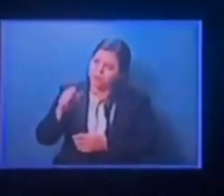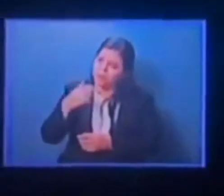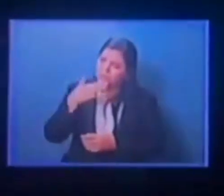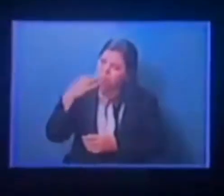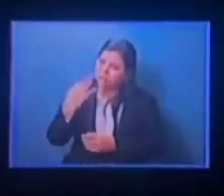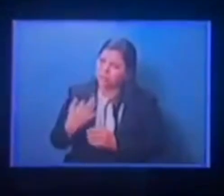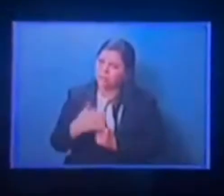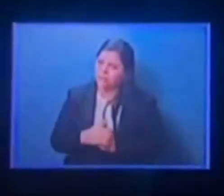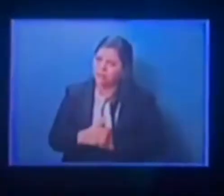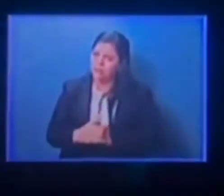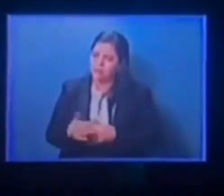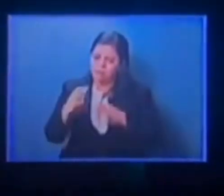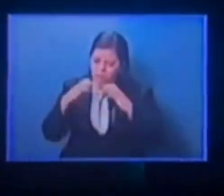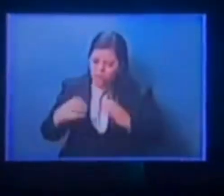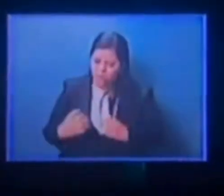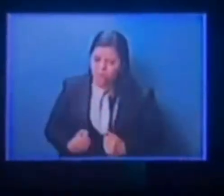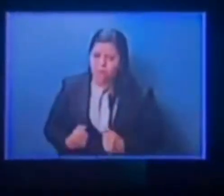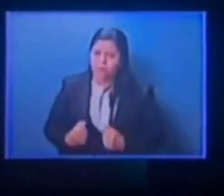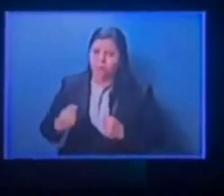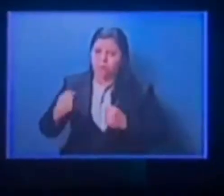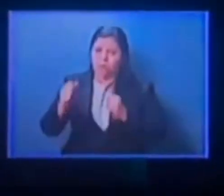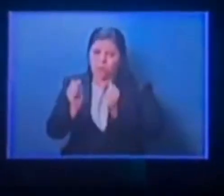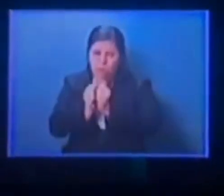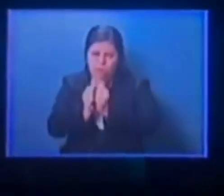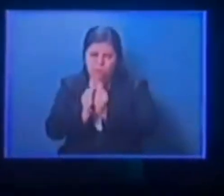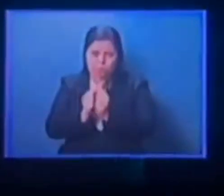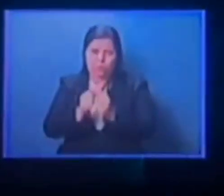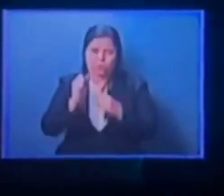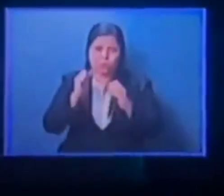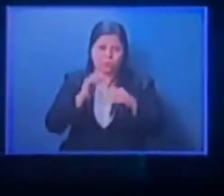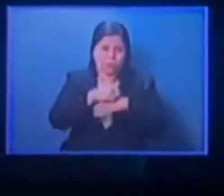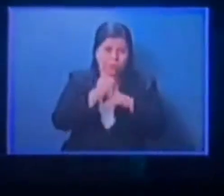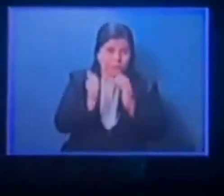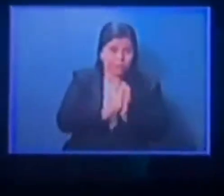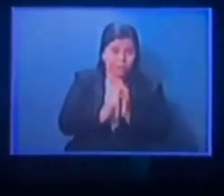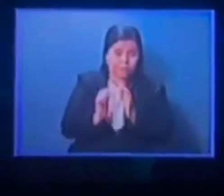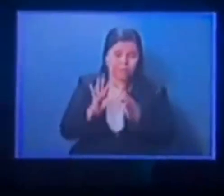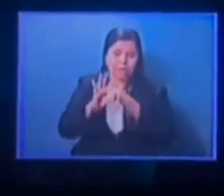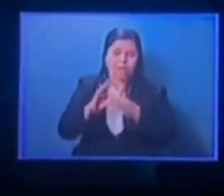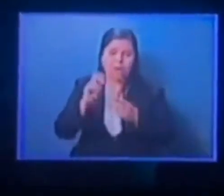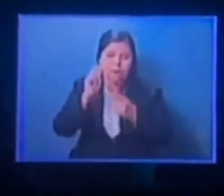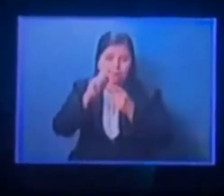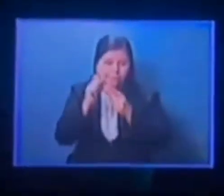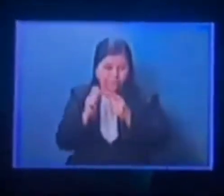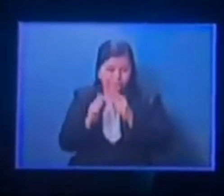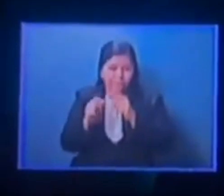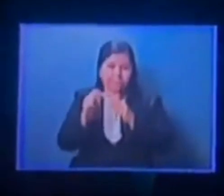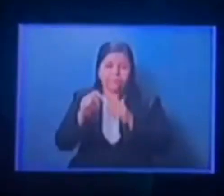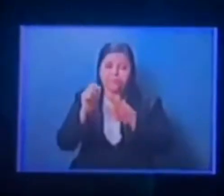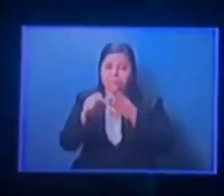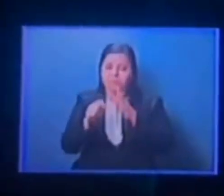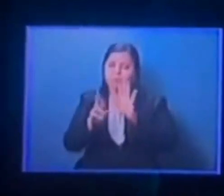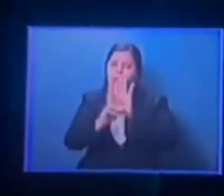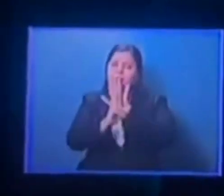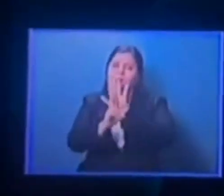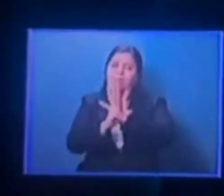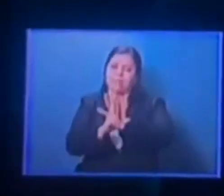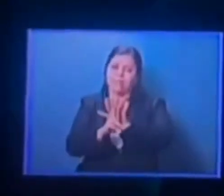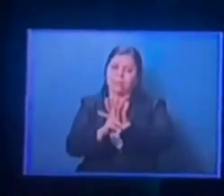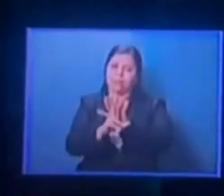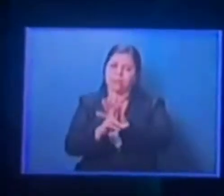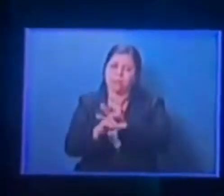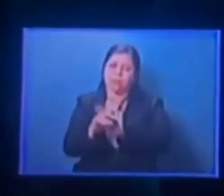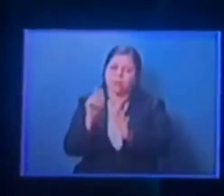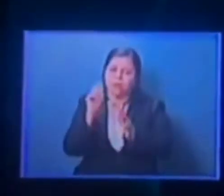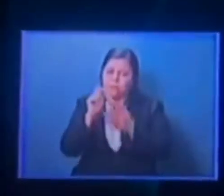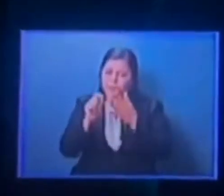el órgano ejecutivo y el órgano legislativo se rigen por el principio de representatividad y por